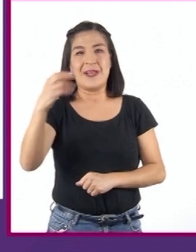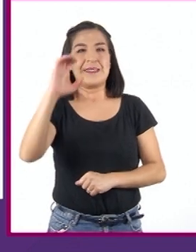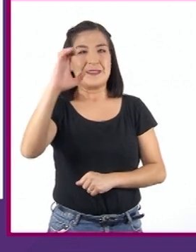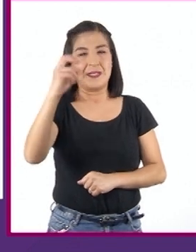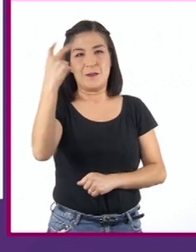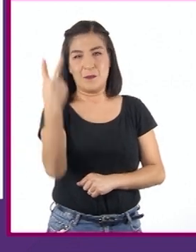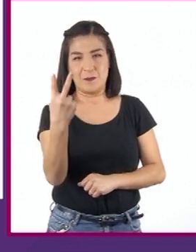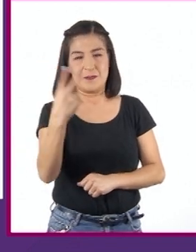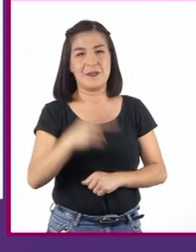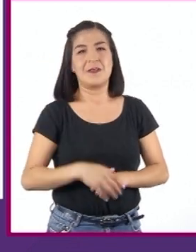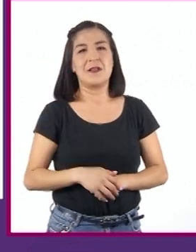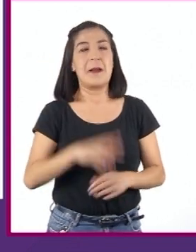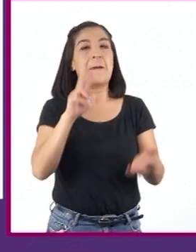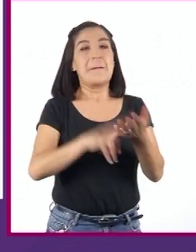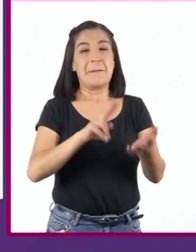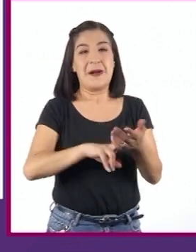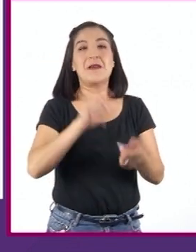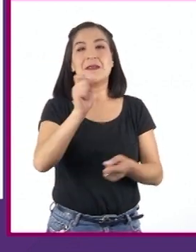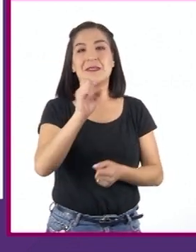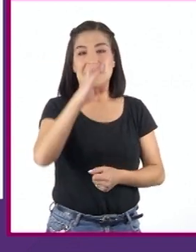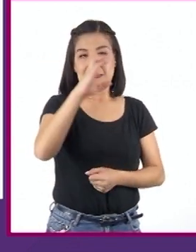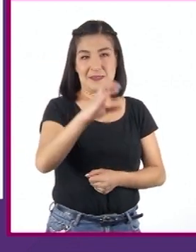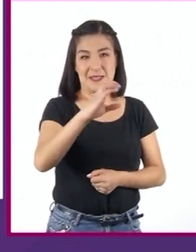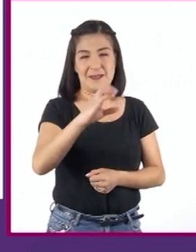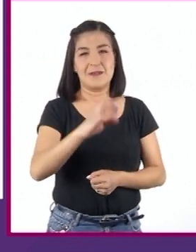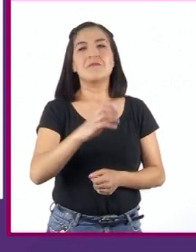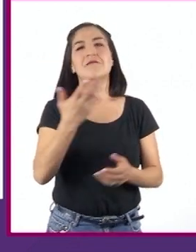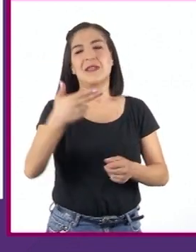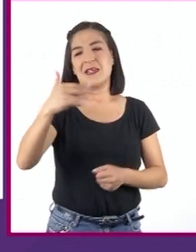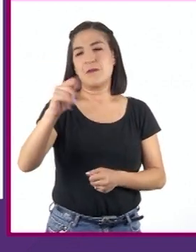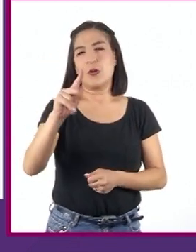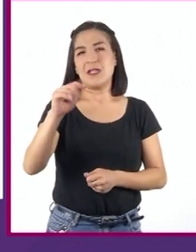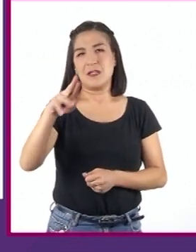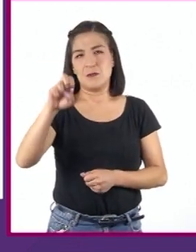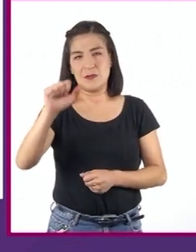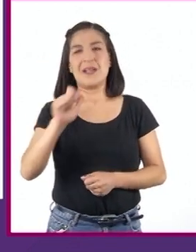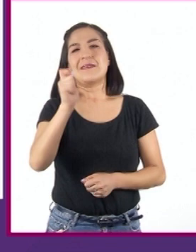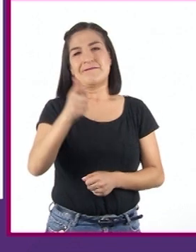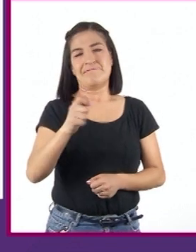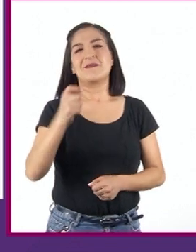cuadrada, el valor de c, la hipotenusa, es 6.